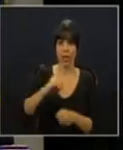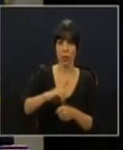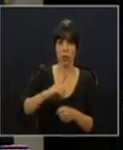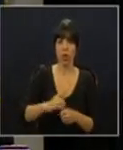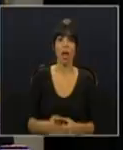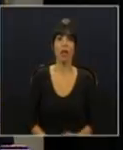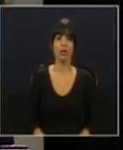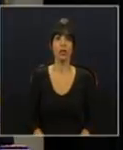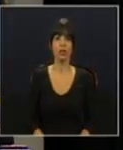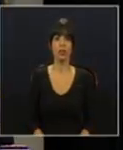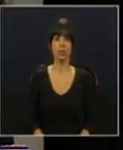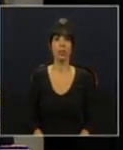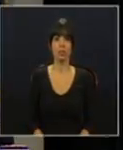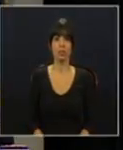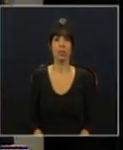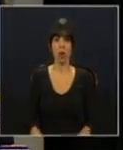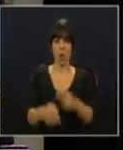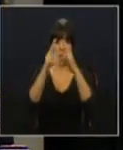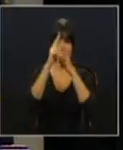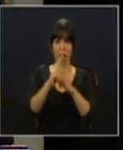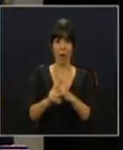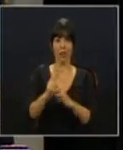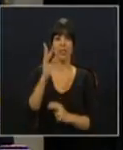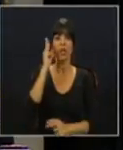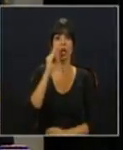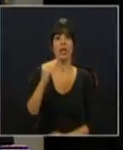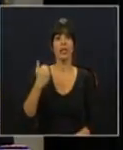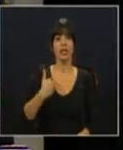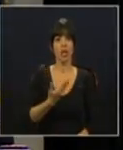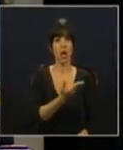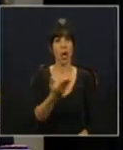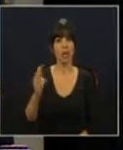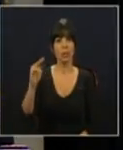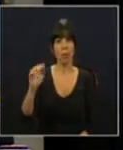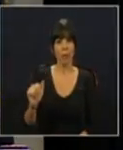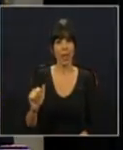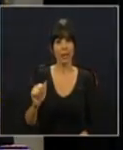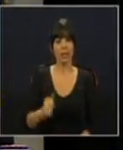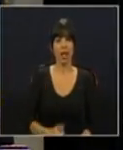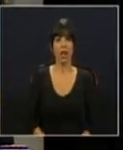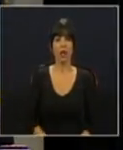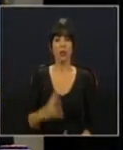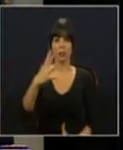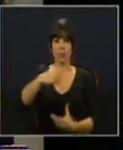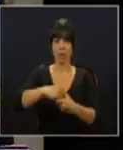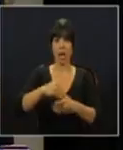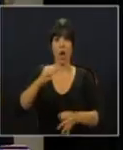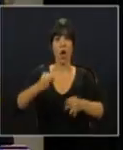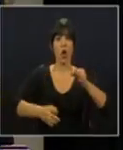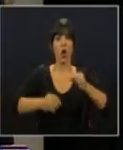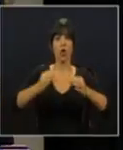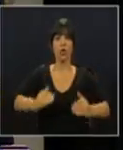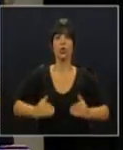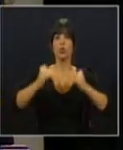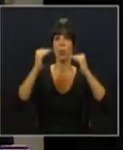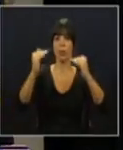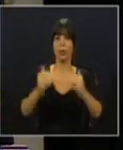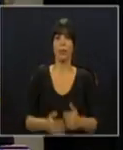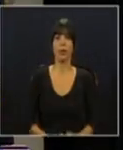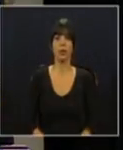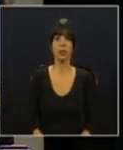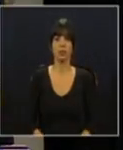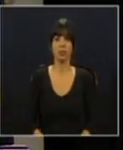y diputadas, honorables señoras y señores magistrados y magistradas de la Corte Suprema de